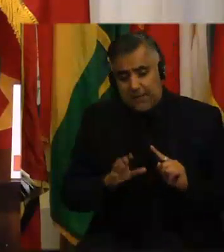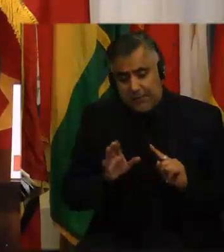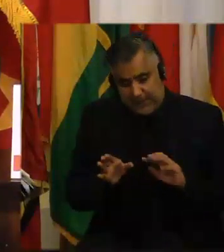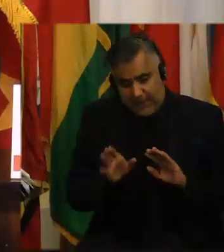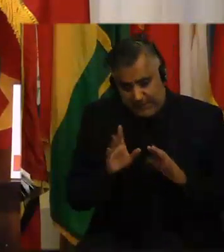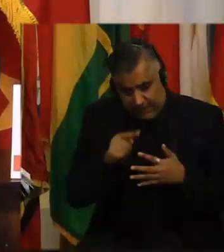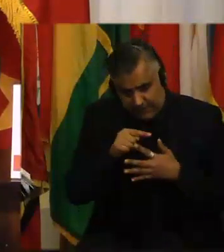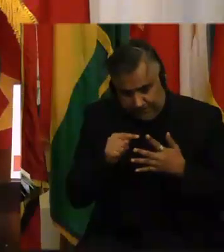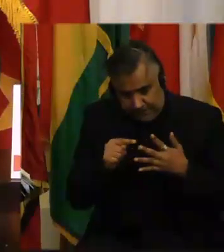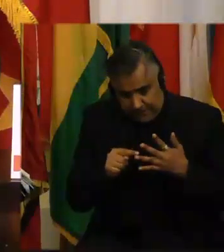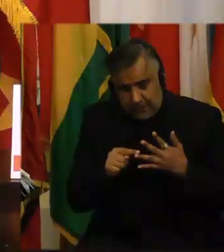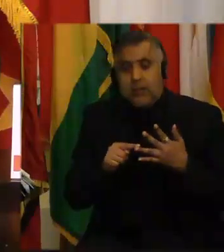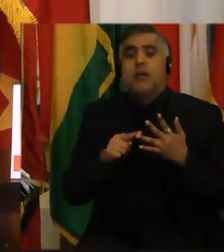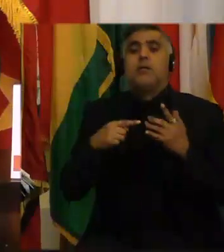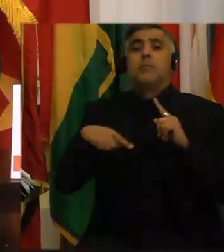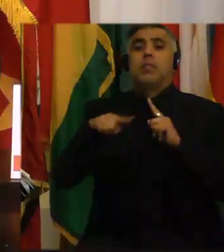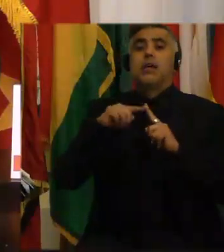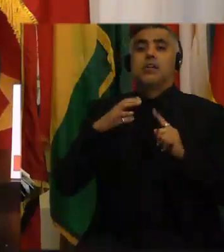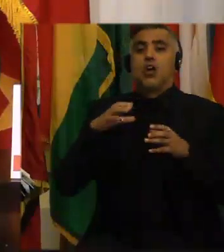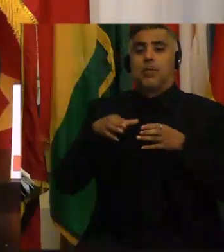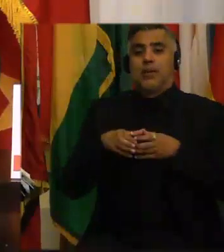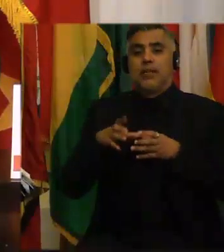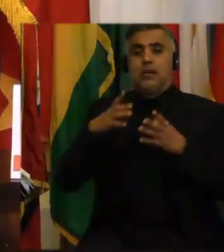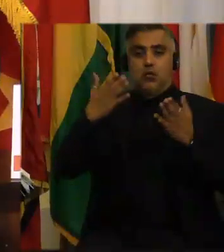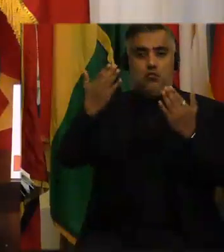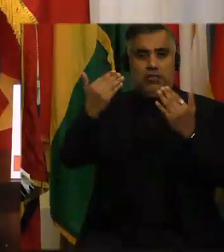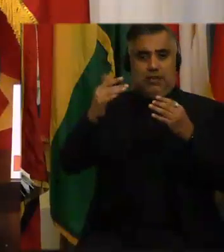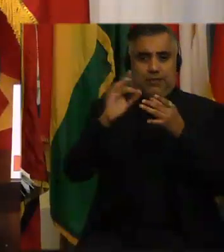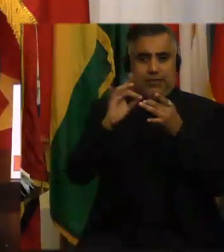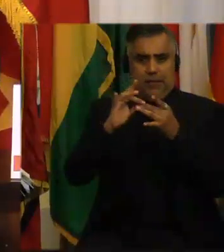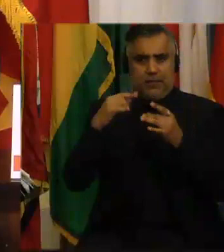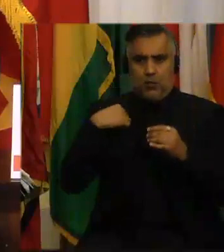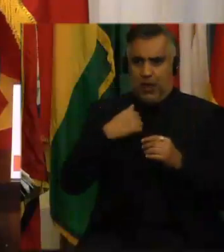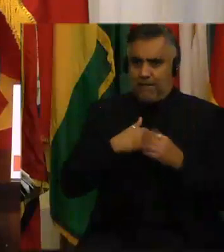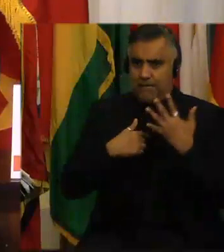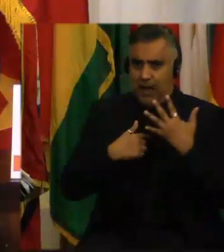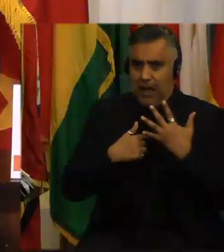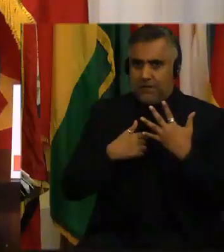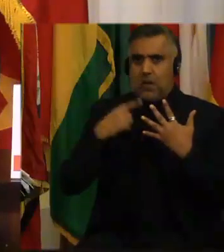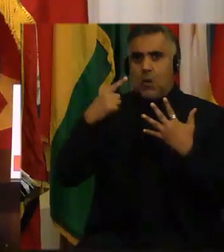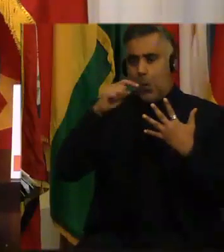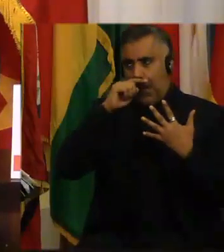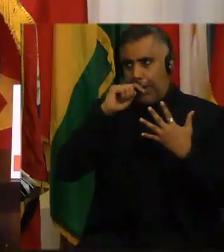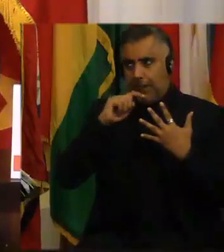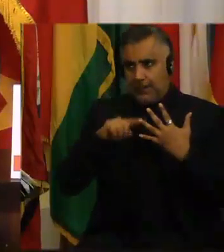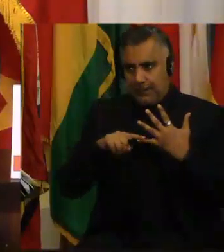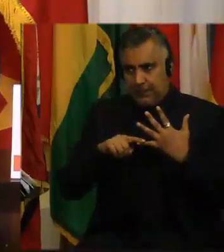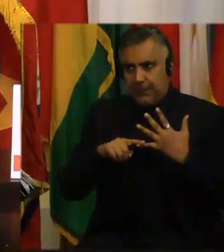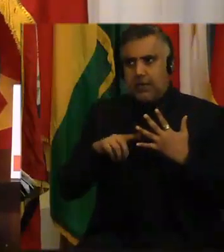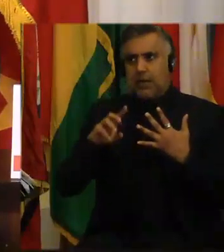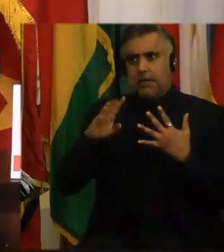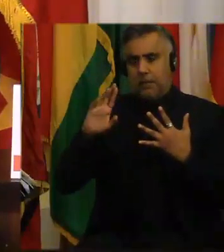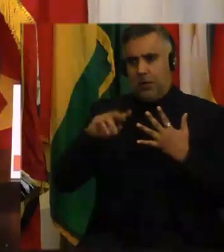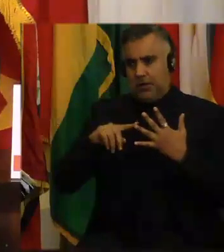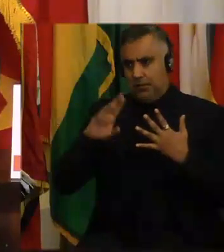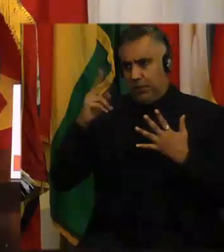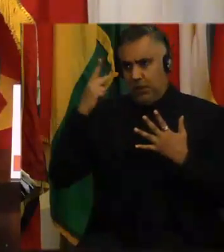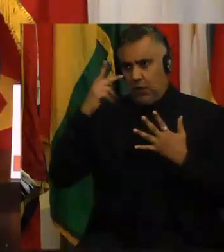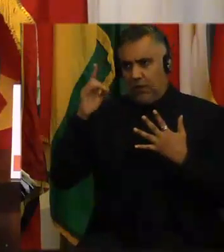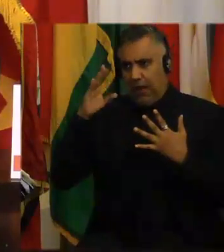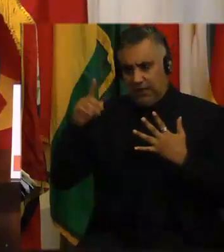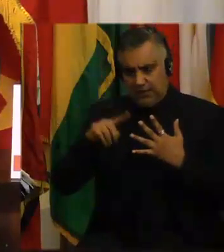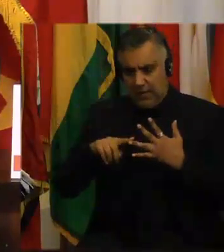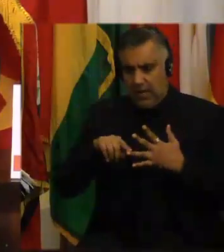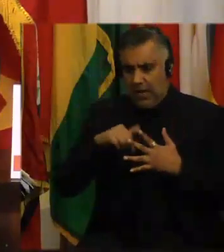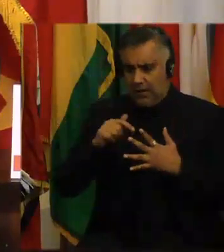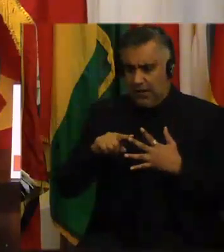declaraciones, tenemos 5 declaraciones, una sobre femicidio, una sobre violencia política, una